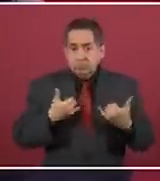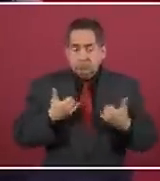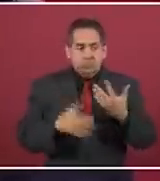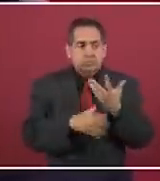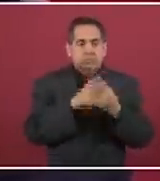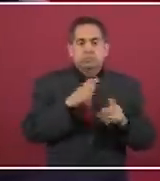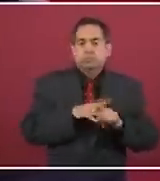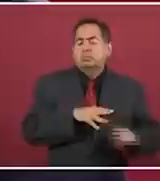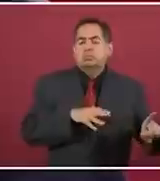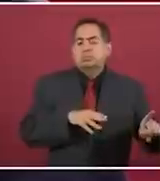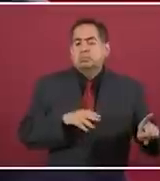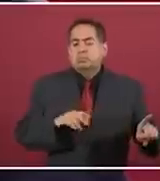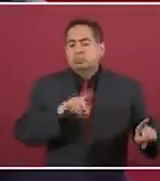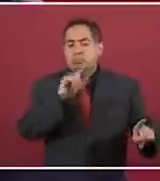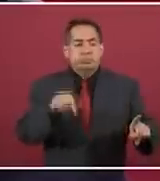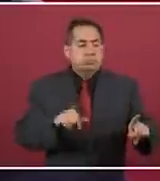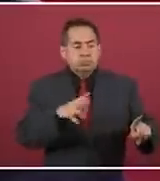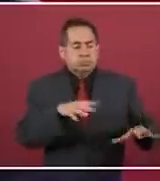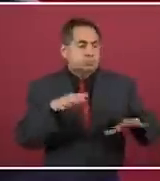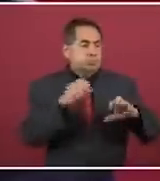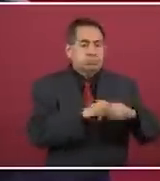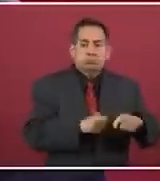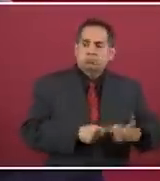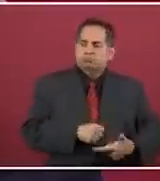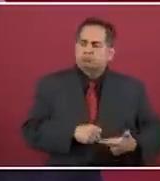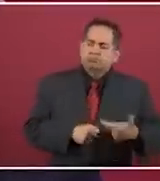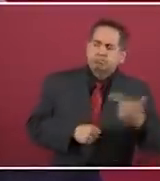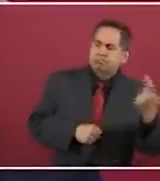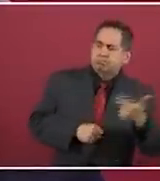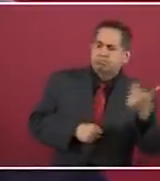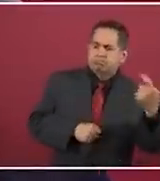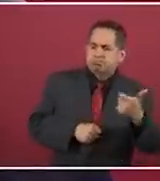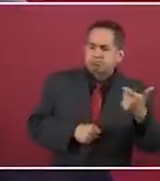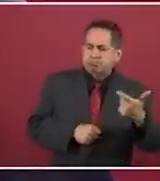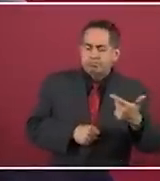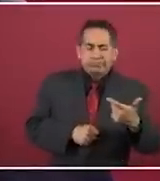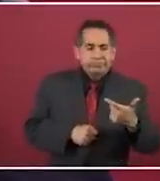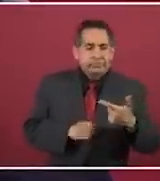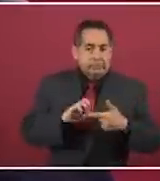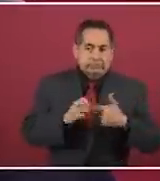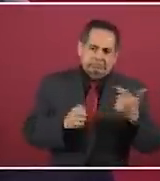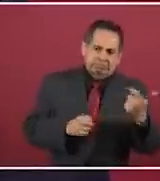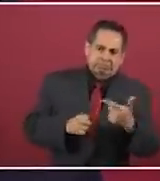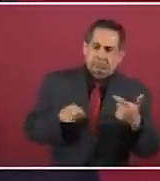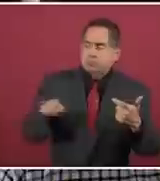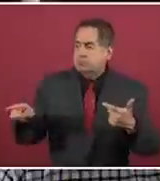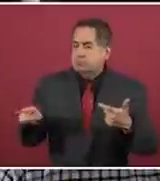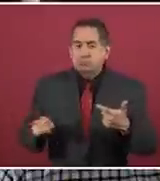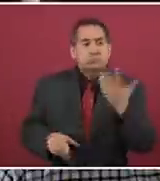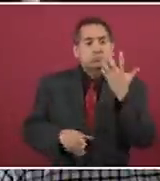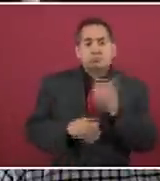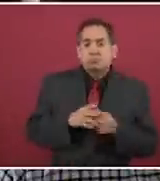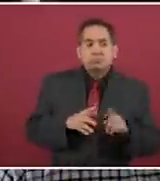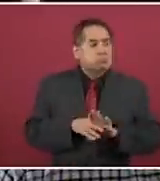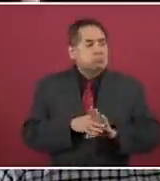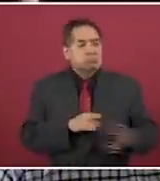Y ahí saca la pistola y le pega de tiros a los elementos y se va.